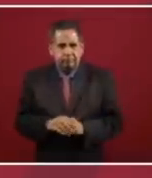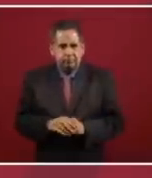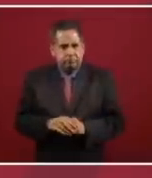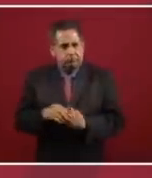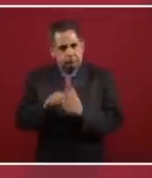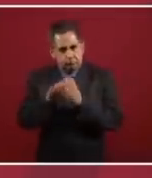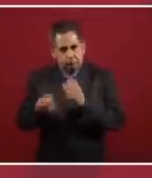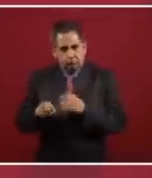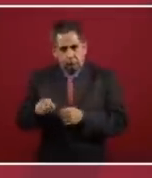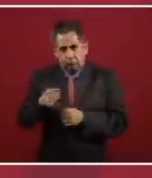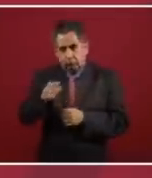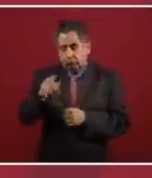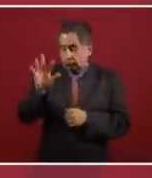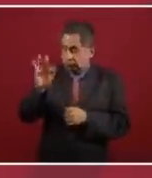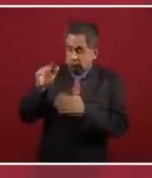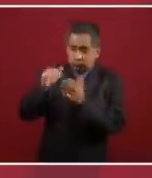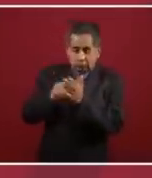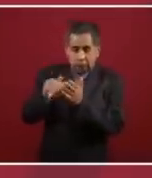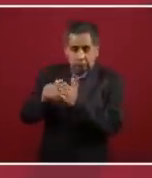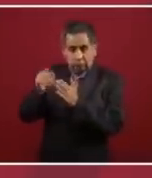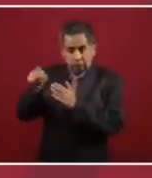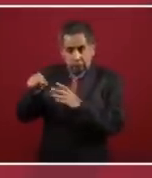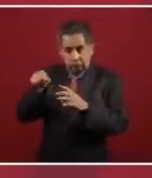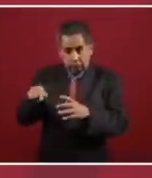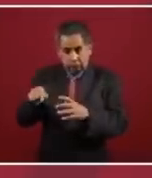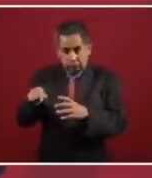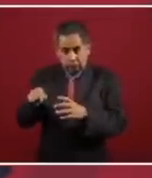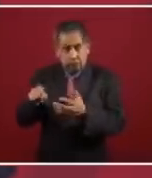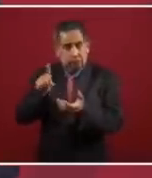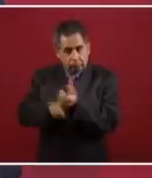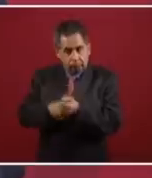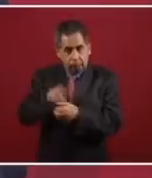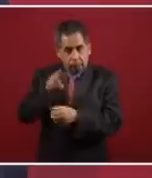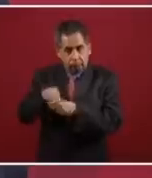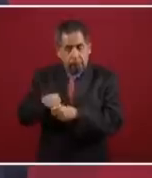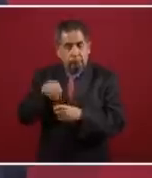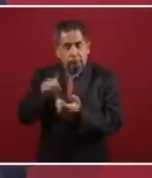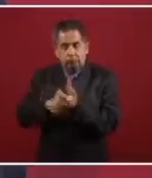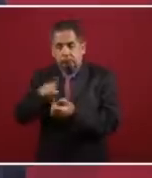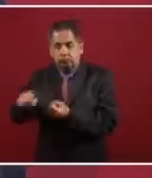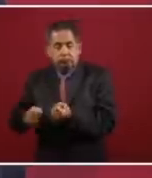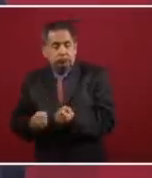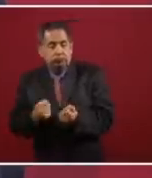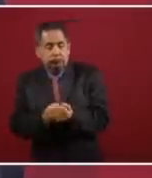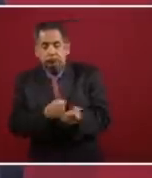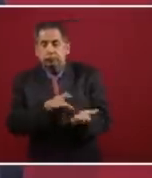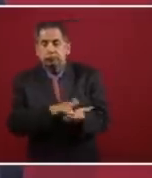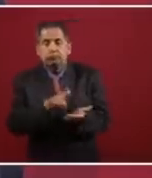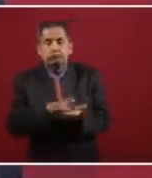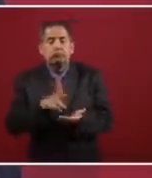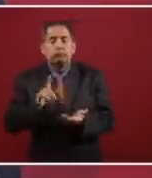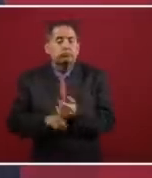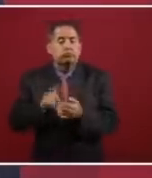Por ejemplo, en esos 40 mil millones está el reforzar